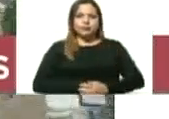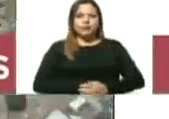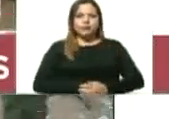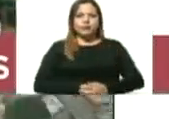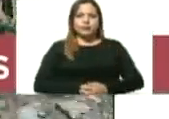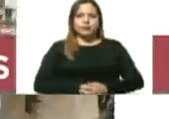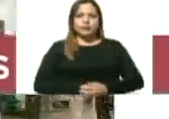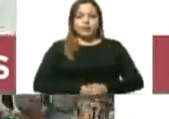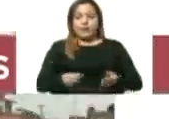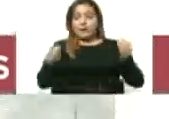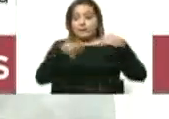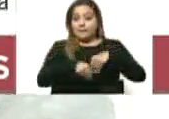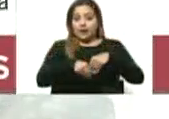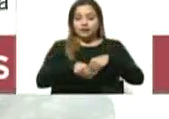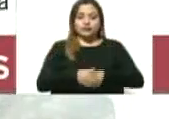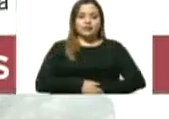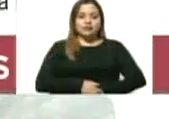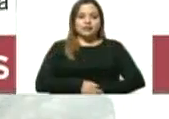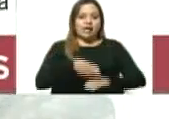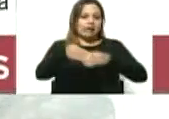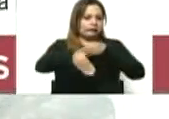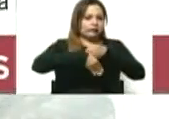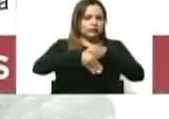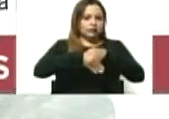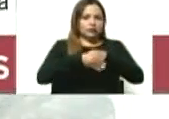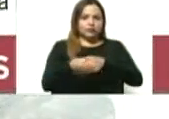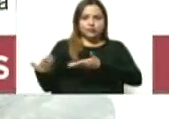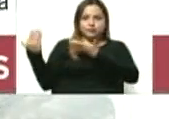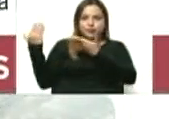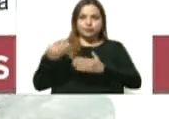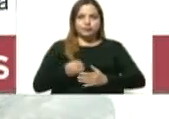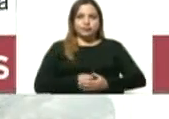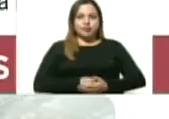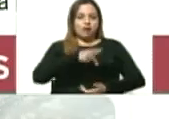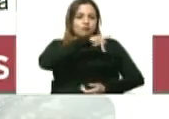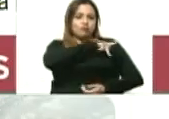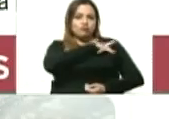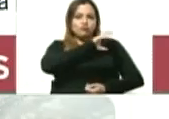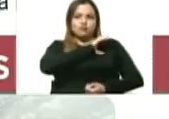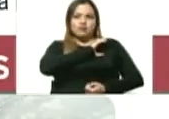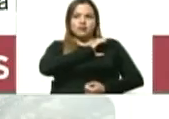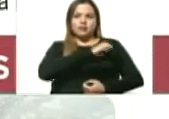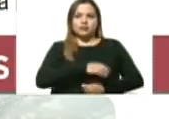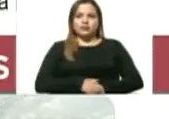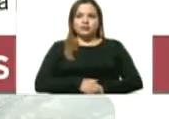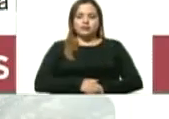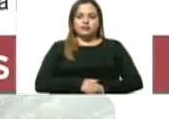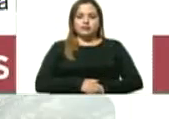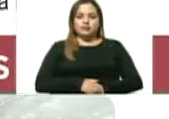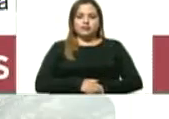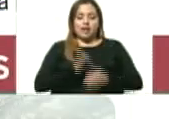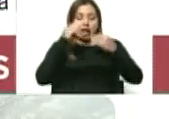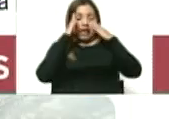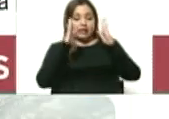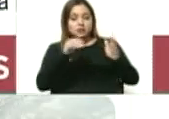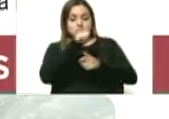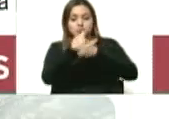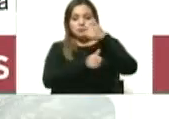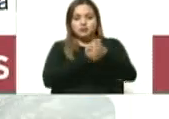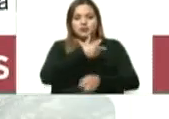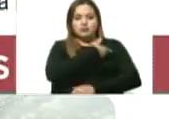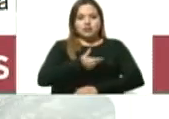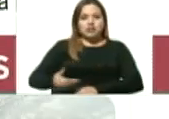más reacciones a través de las redes sociales. Esto es a través de la cuenta de Protección Civil. Entérate, el vicepresidente sectorial para la